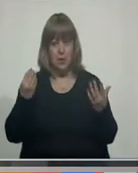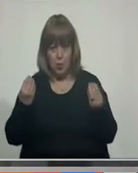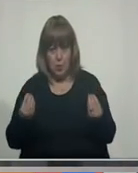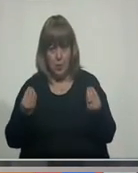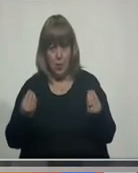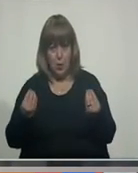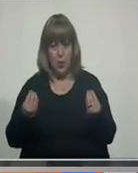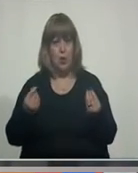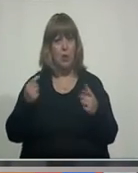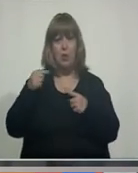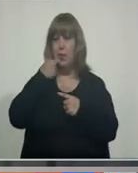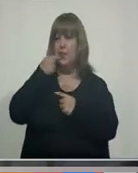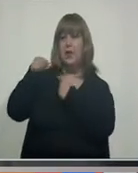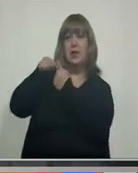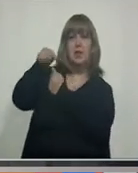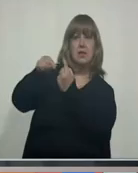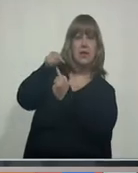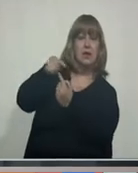esta versión que está circulando. Sí. Y